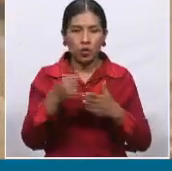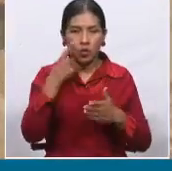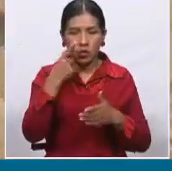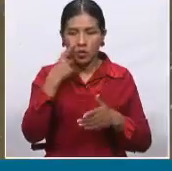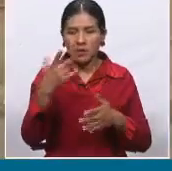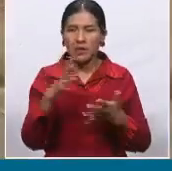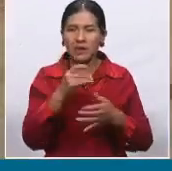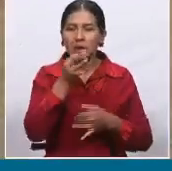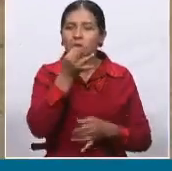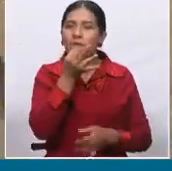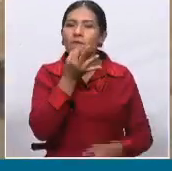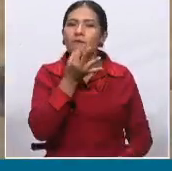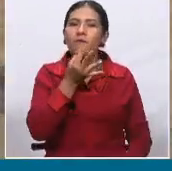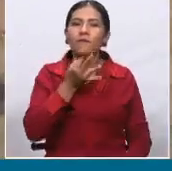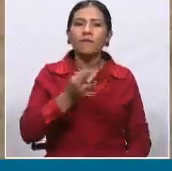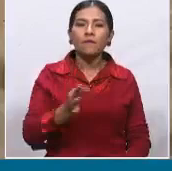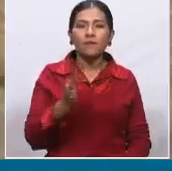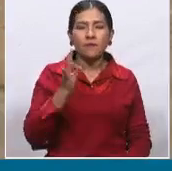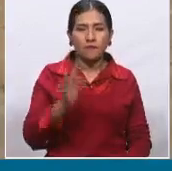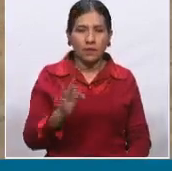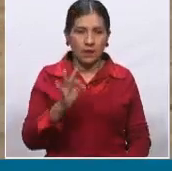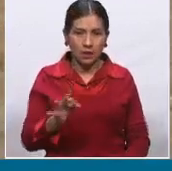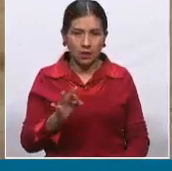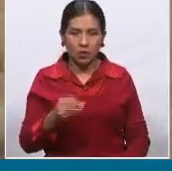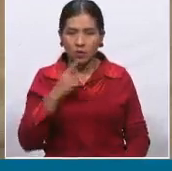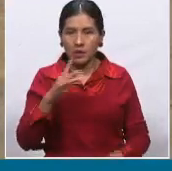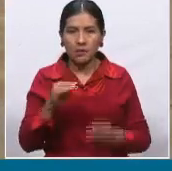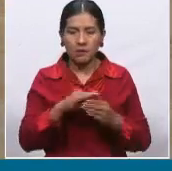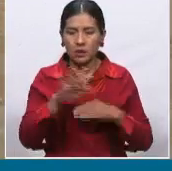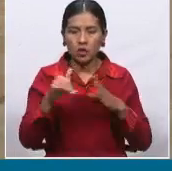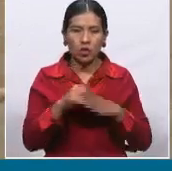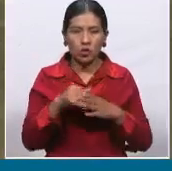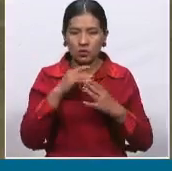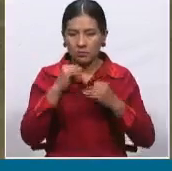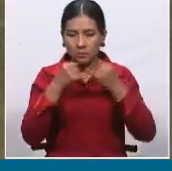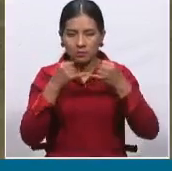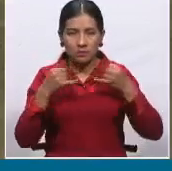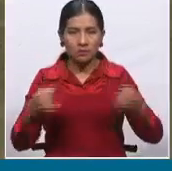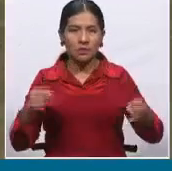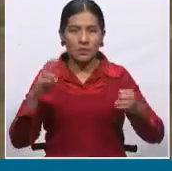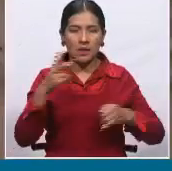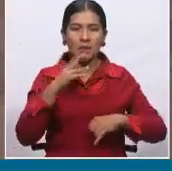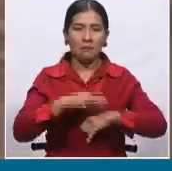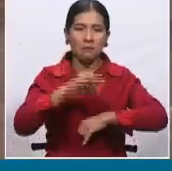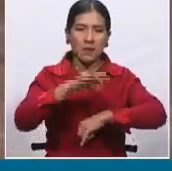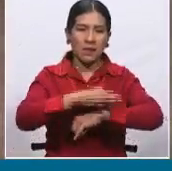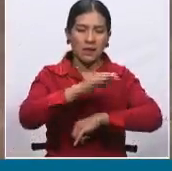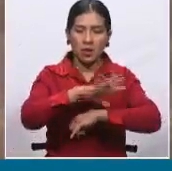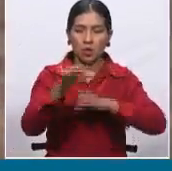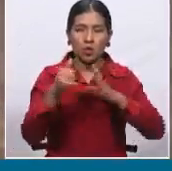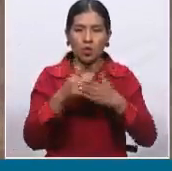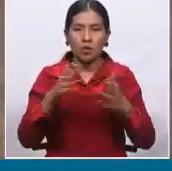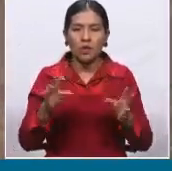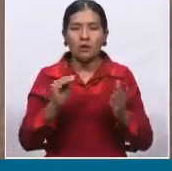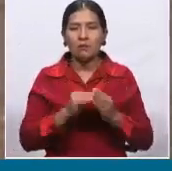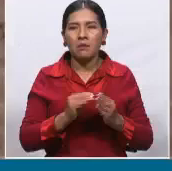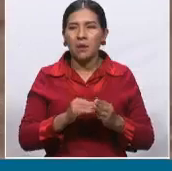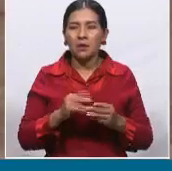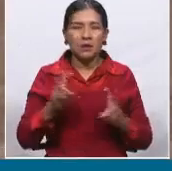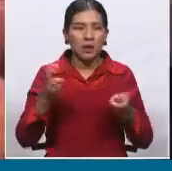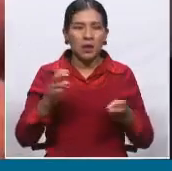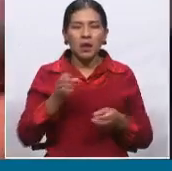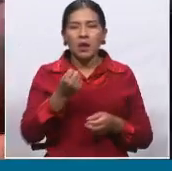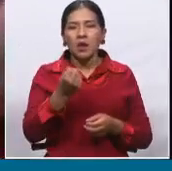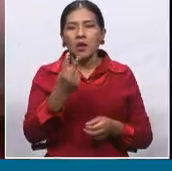tan finísima, ese grosor de cada pelito que se tiene en la vicuña, mide apenas tan solamente